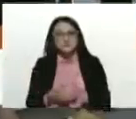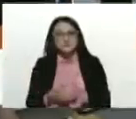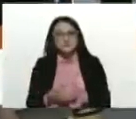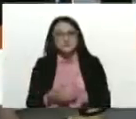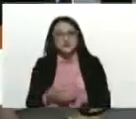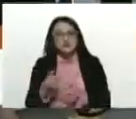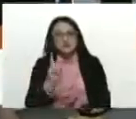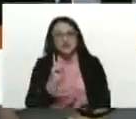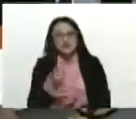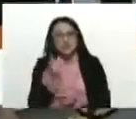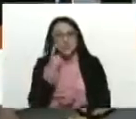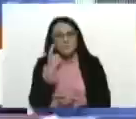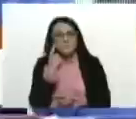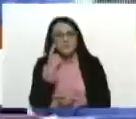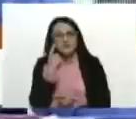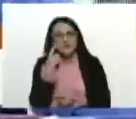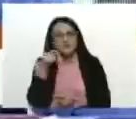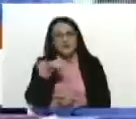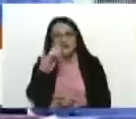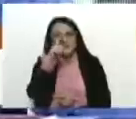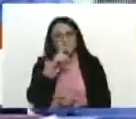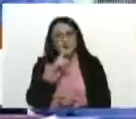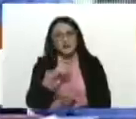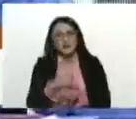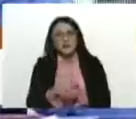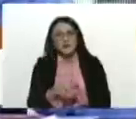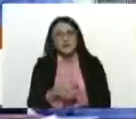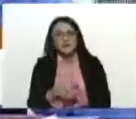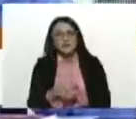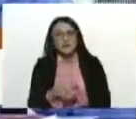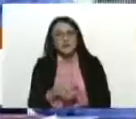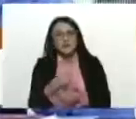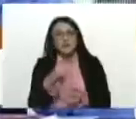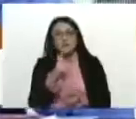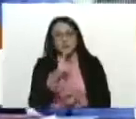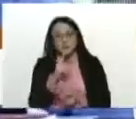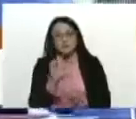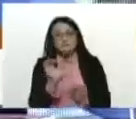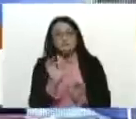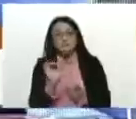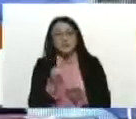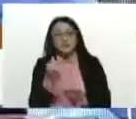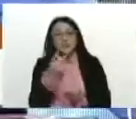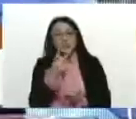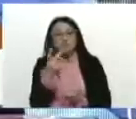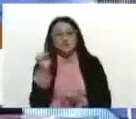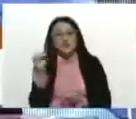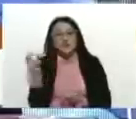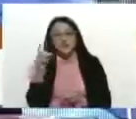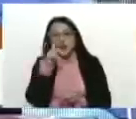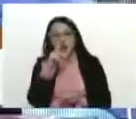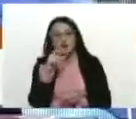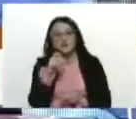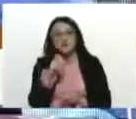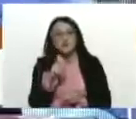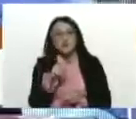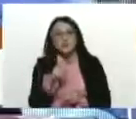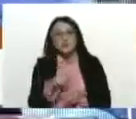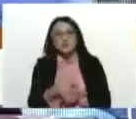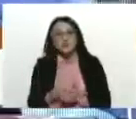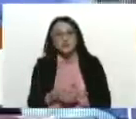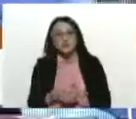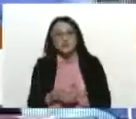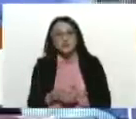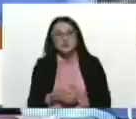debemos estar pendientes este año porque se cumplen nada más que doscientos años de la doctrina Monroe